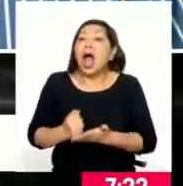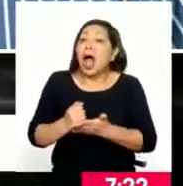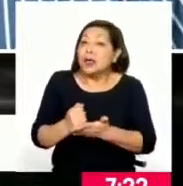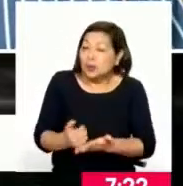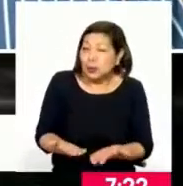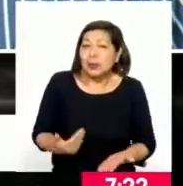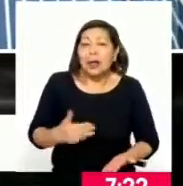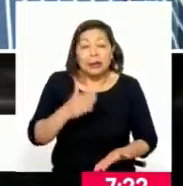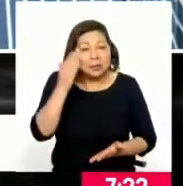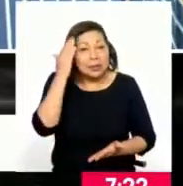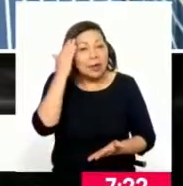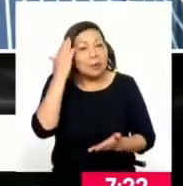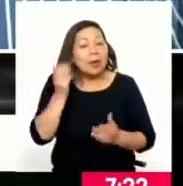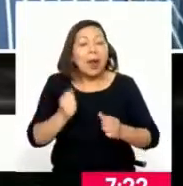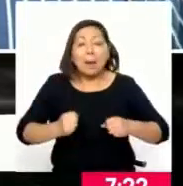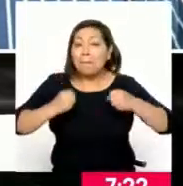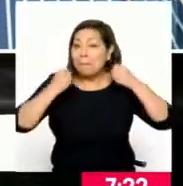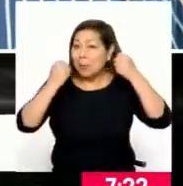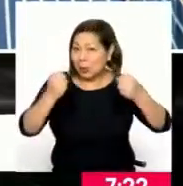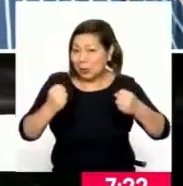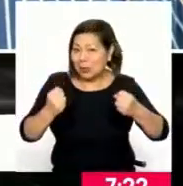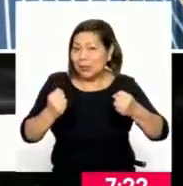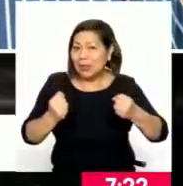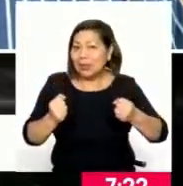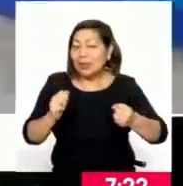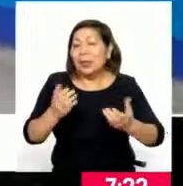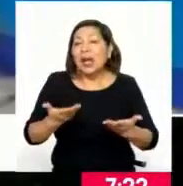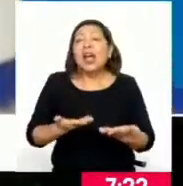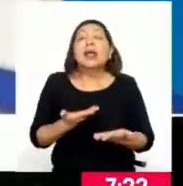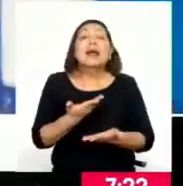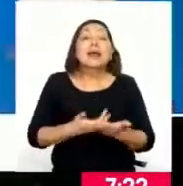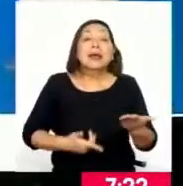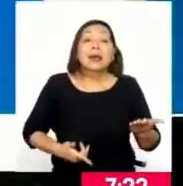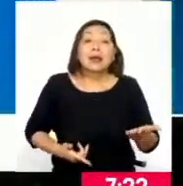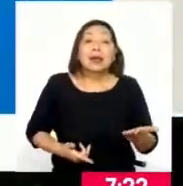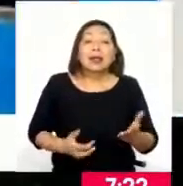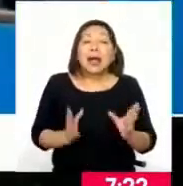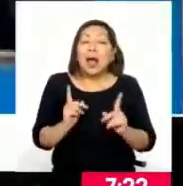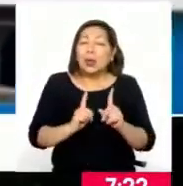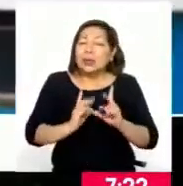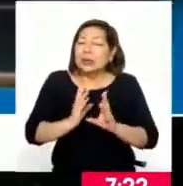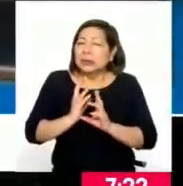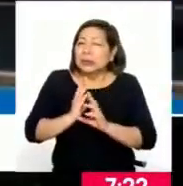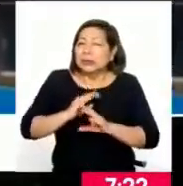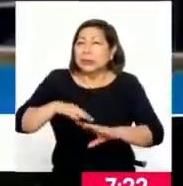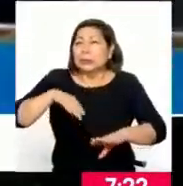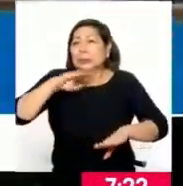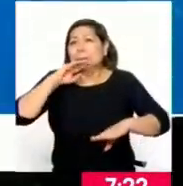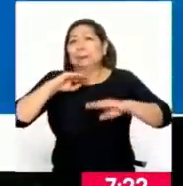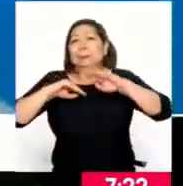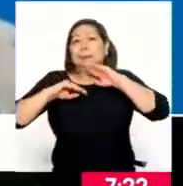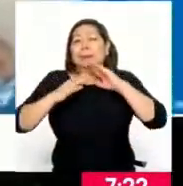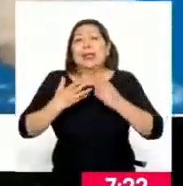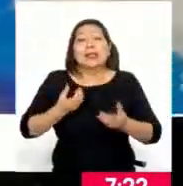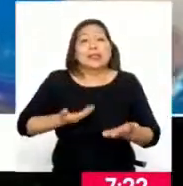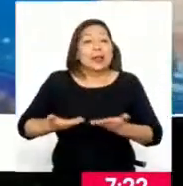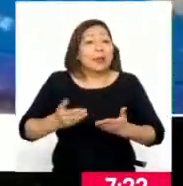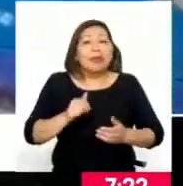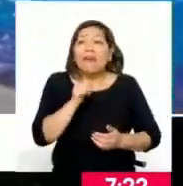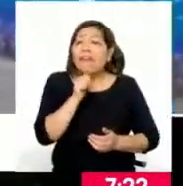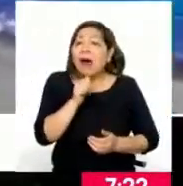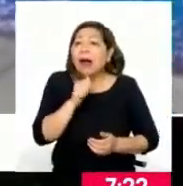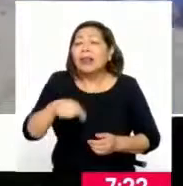Nosotros sabemos que la protesta tiene como fundamentos frustraciones de parte de los ciudadanos, servicios que no se